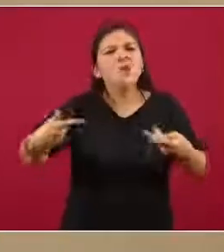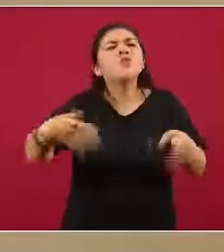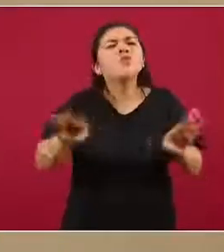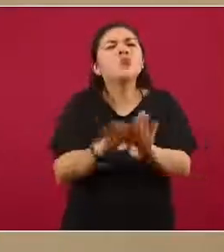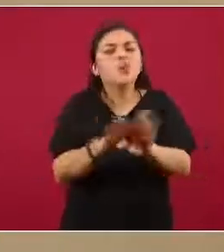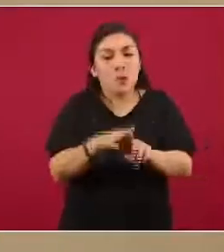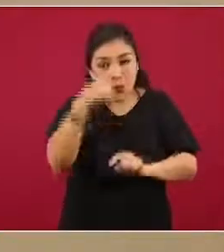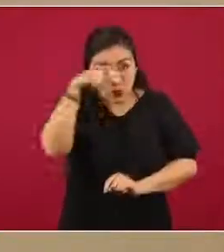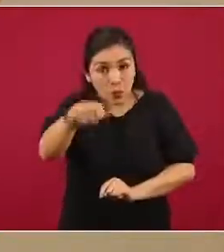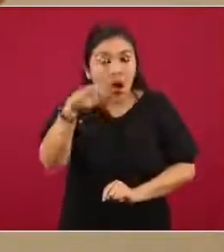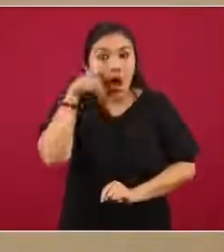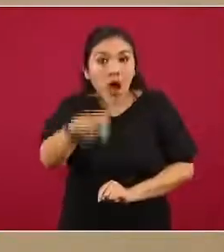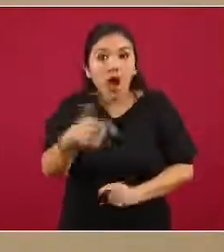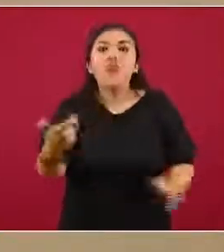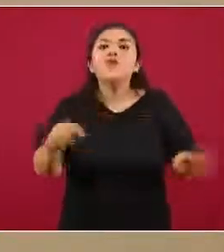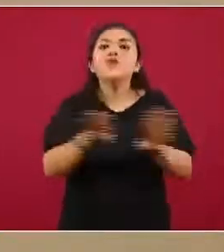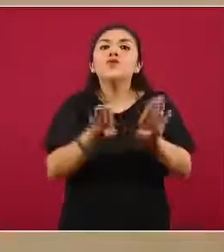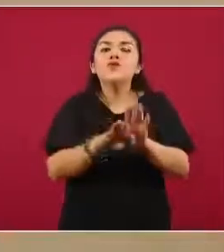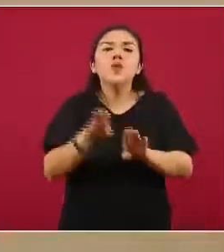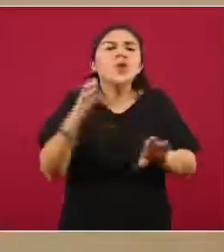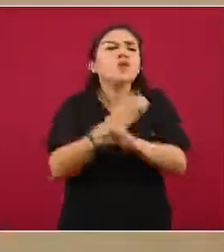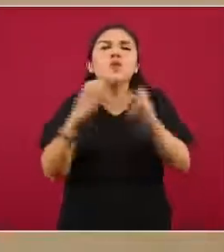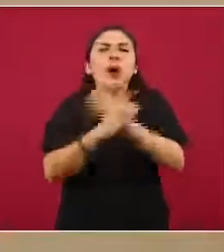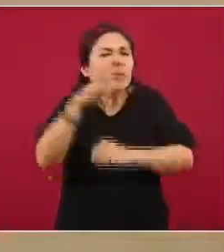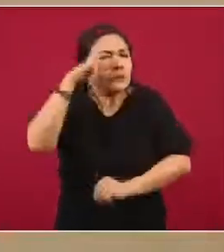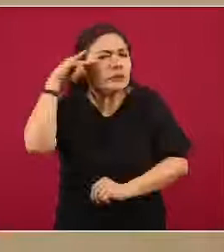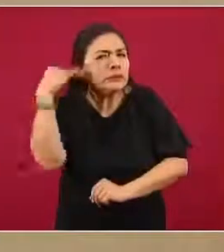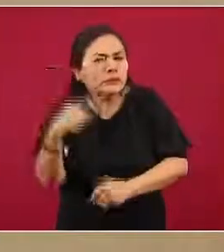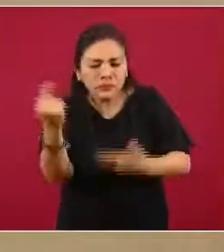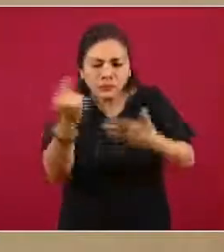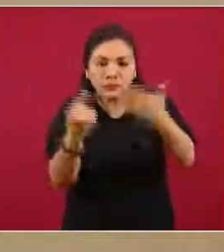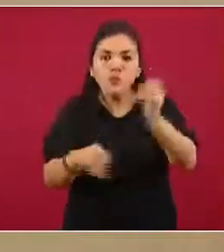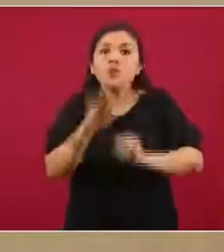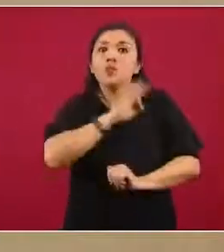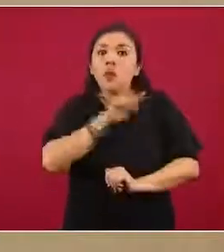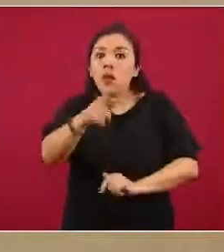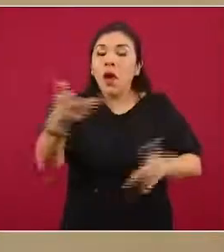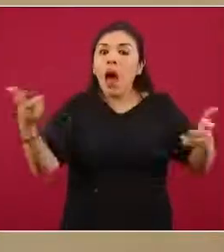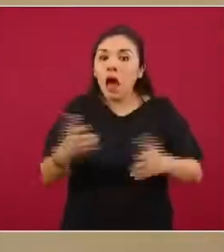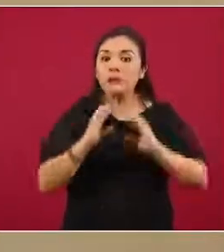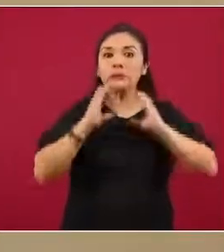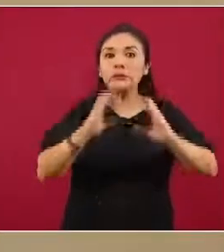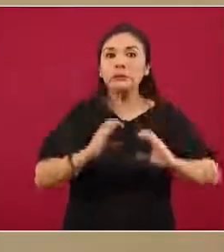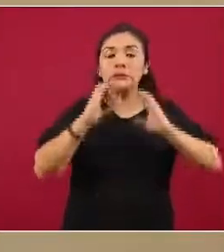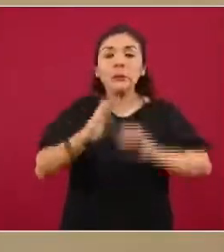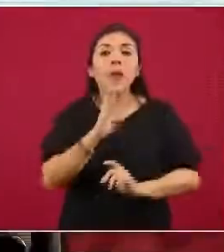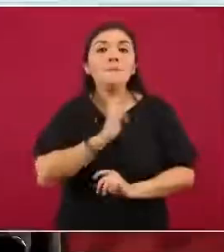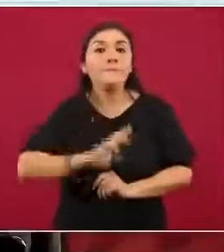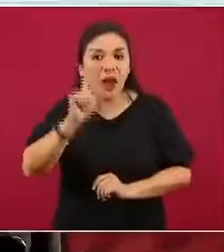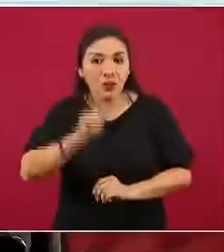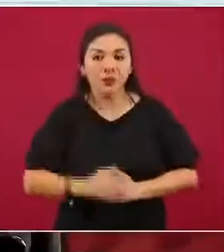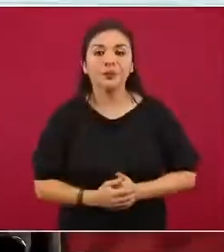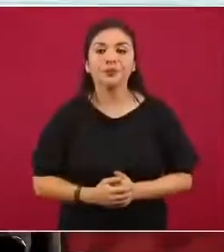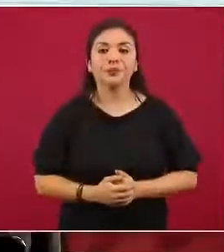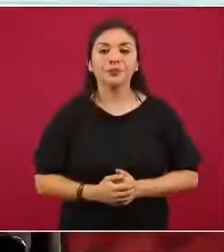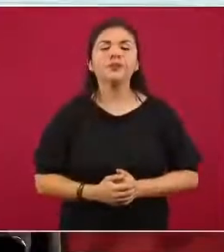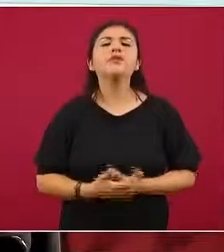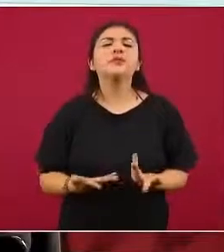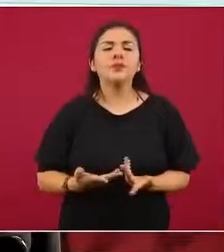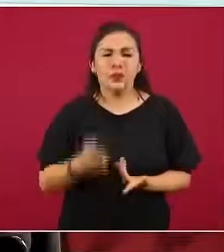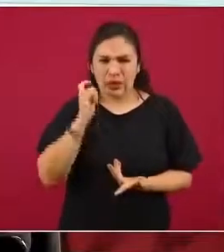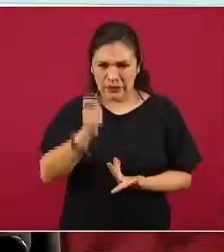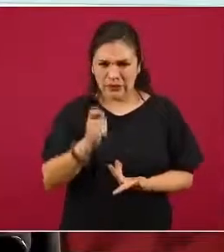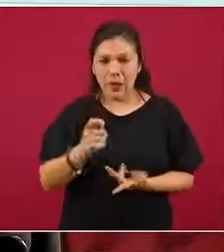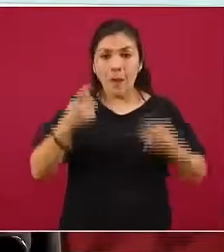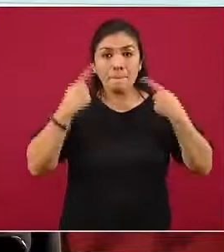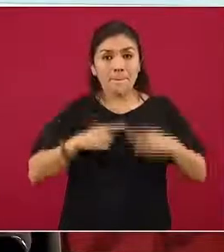tener en cuenta nuevamente estos detalles y poder aplicar las medidas preventivas lo mejor posible. Se transmite entonces de